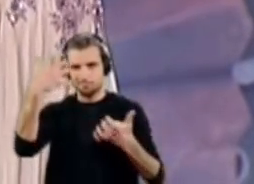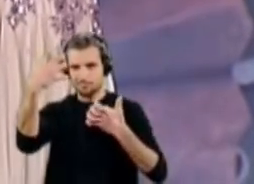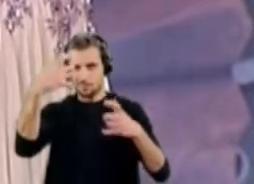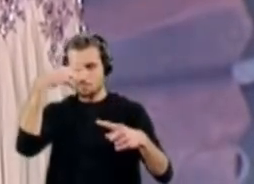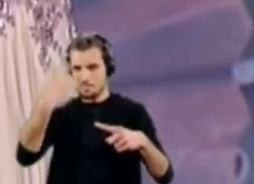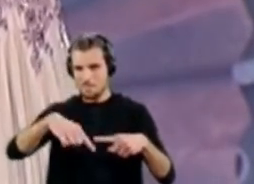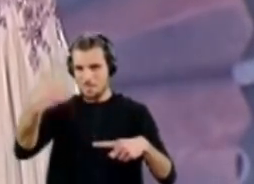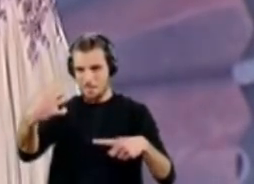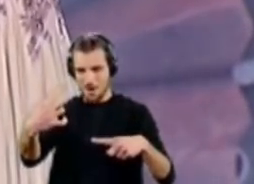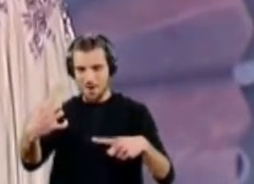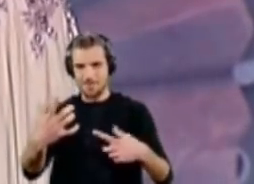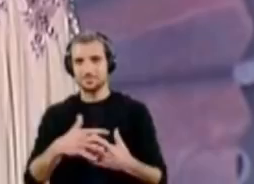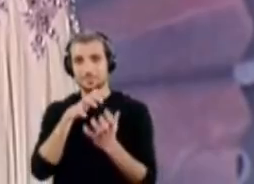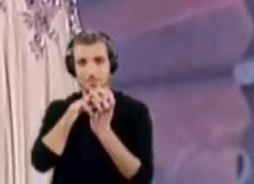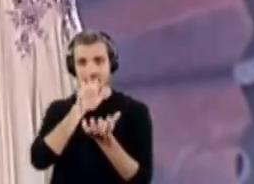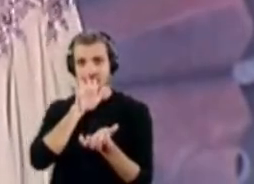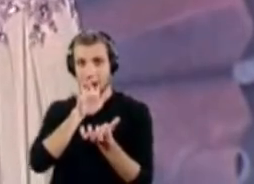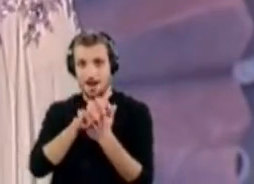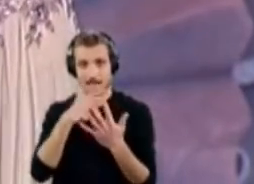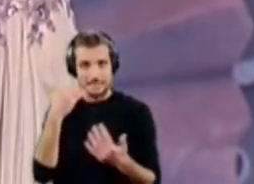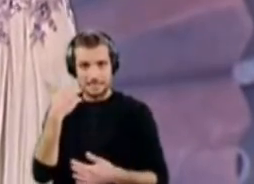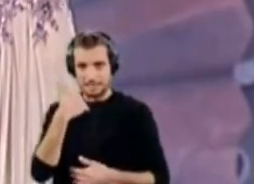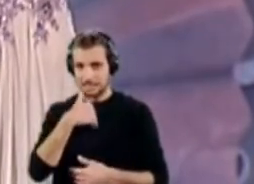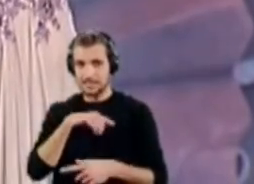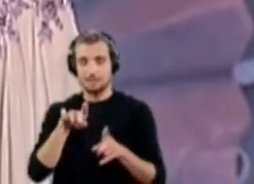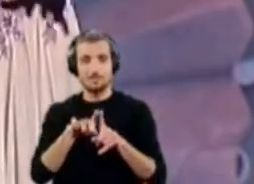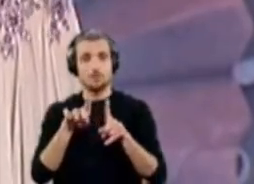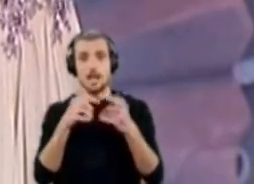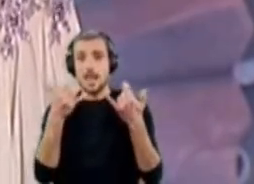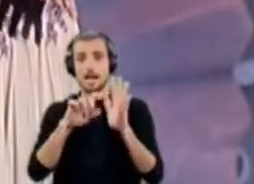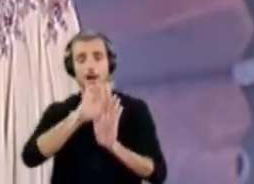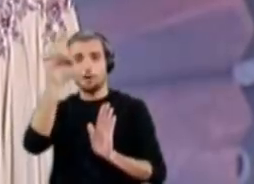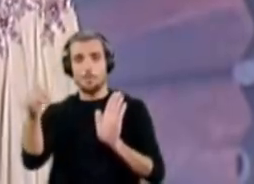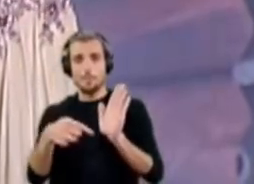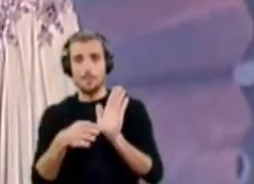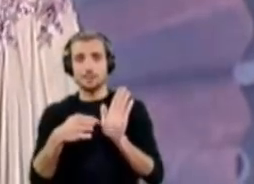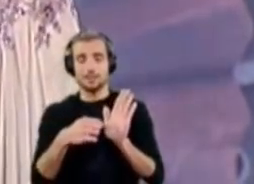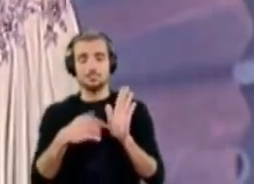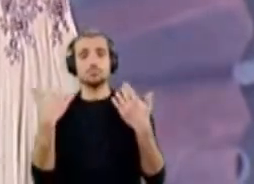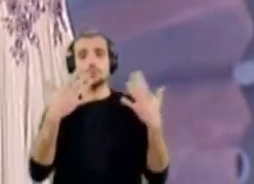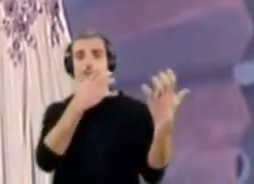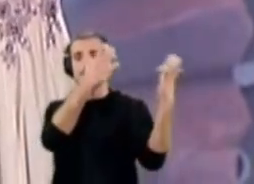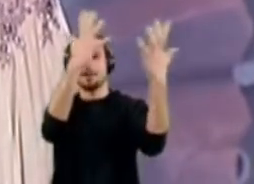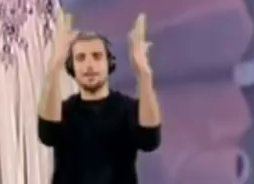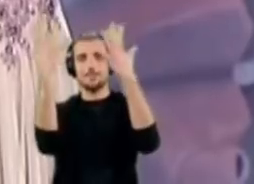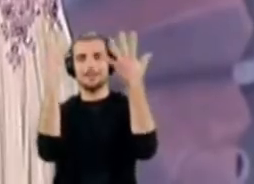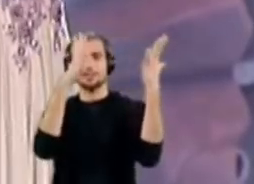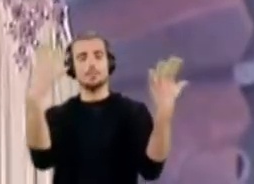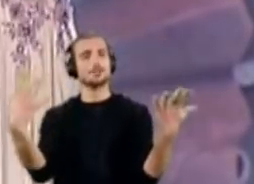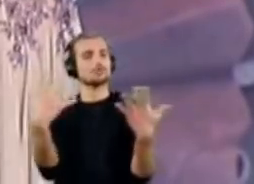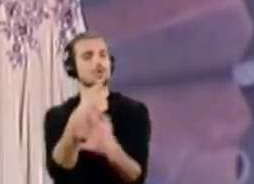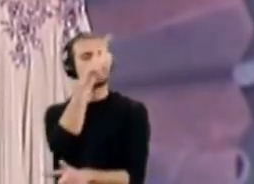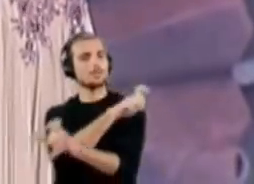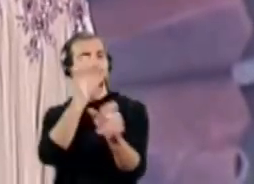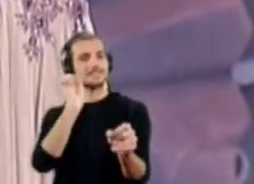quedado alucinando. Alucinando con toda la gala, porque aquí ha habido de todo. Un fuerte aplauso para todos los